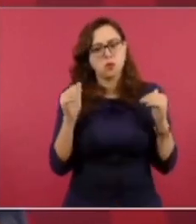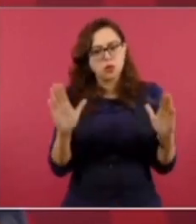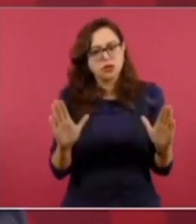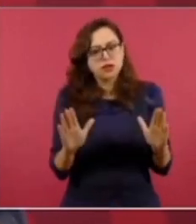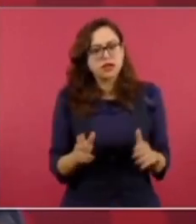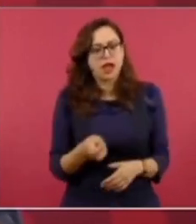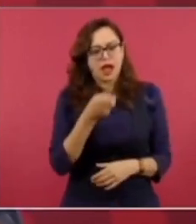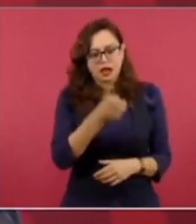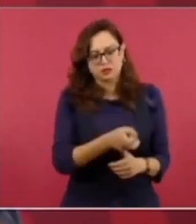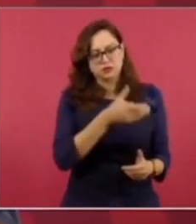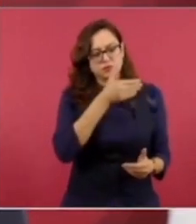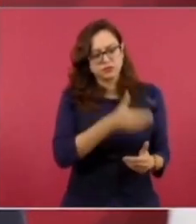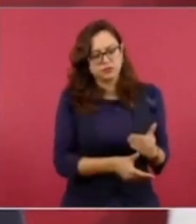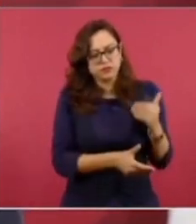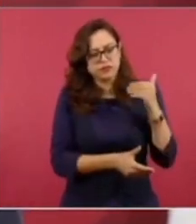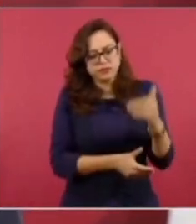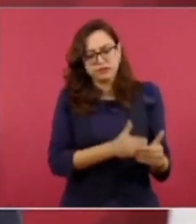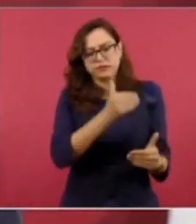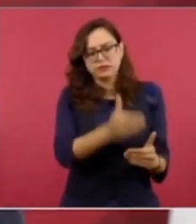seguir esa ruta.